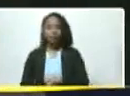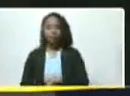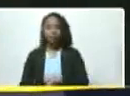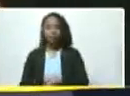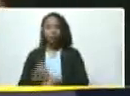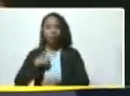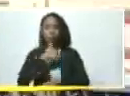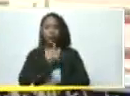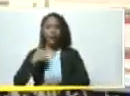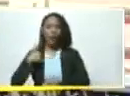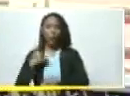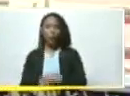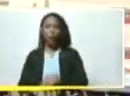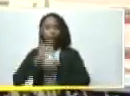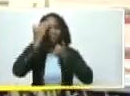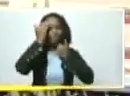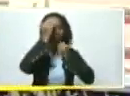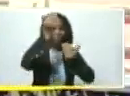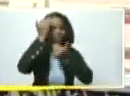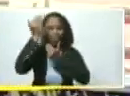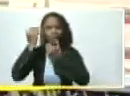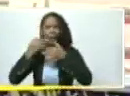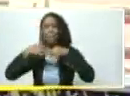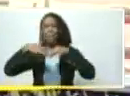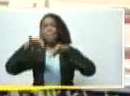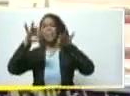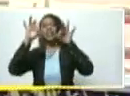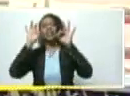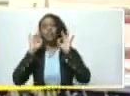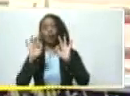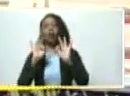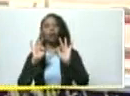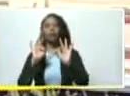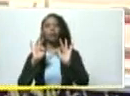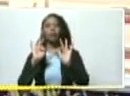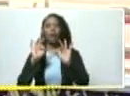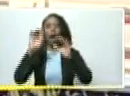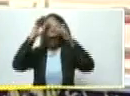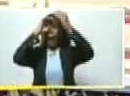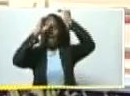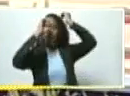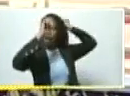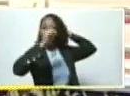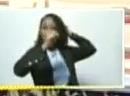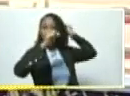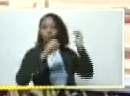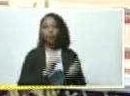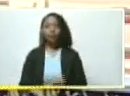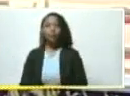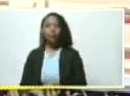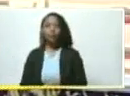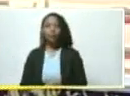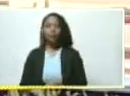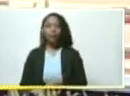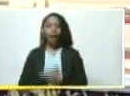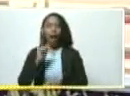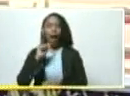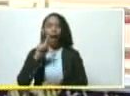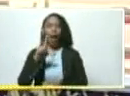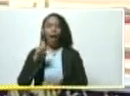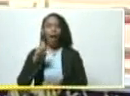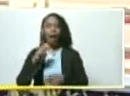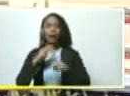Quiero saludar de manera muy especial al embajador Alexis